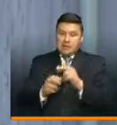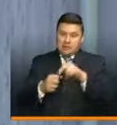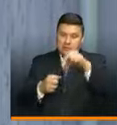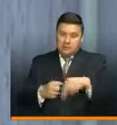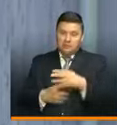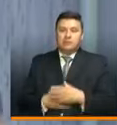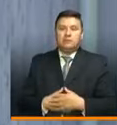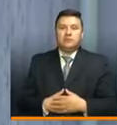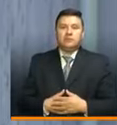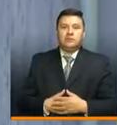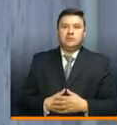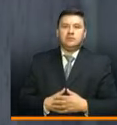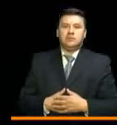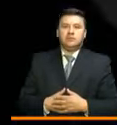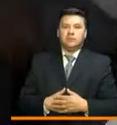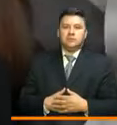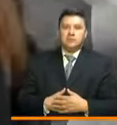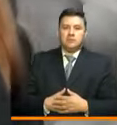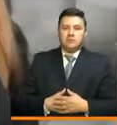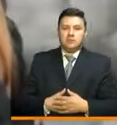ciudadanía.